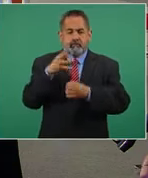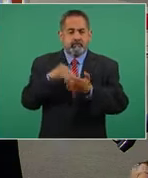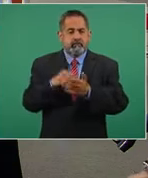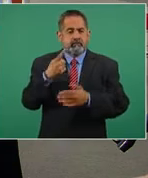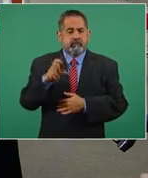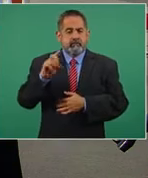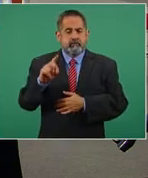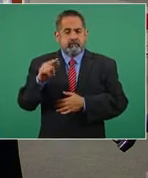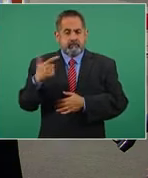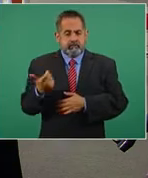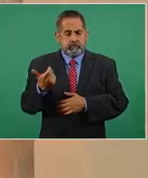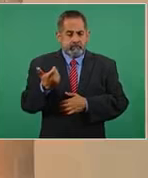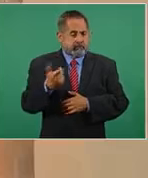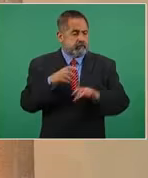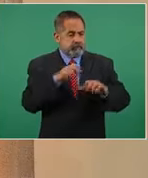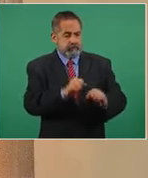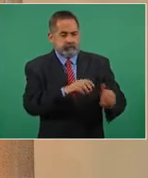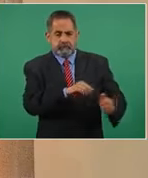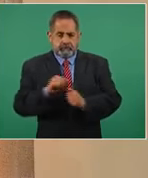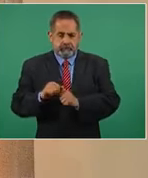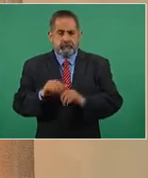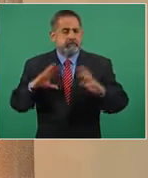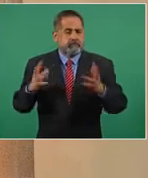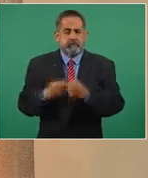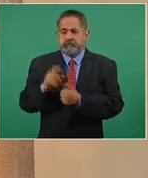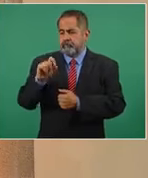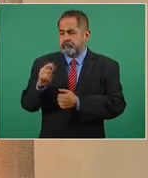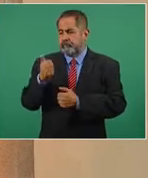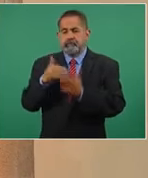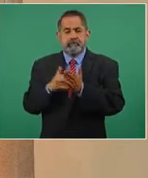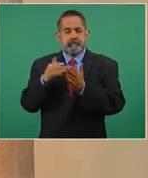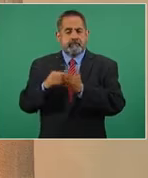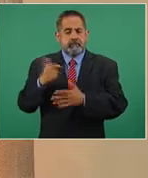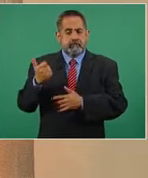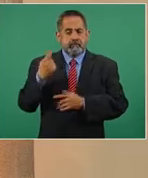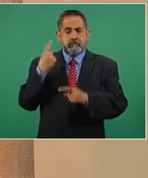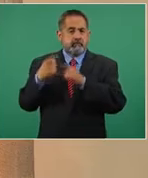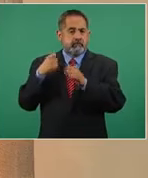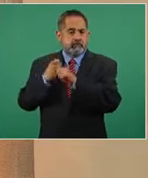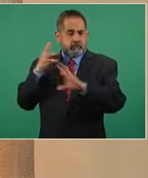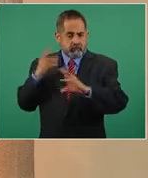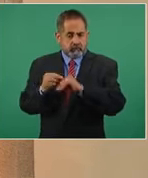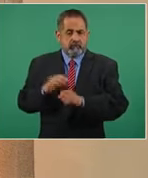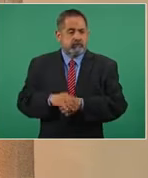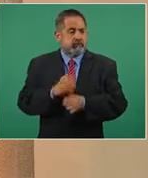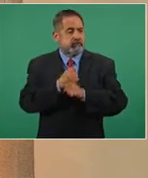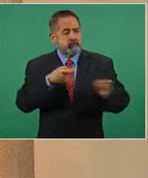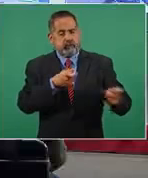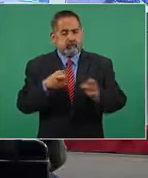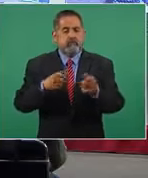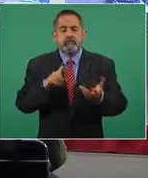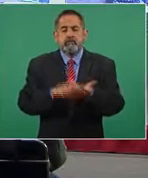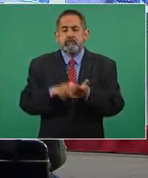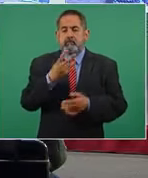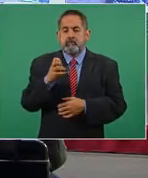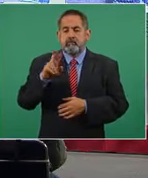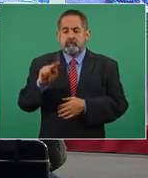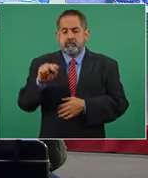1,214,130 pesos, haciendo un total de casi 26 millones de pesos en el año. Armas de fuego,